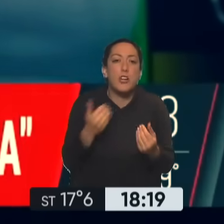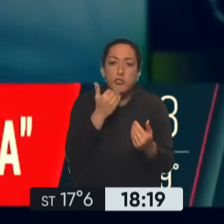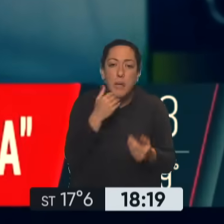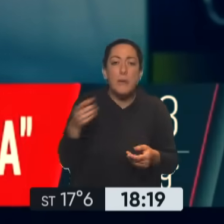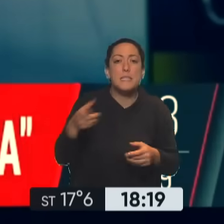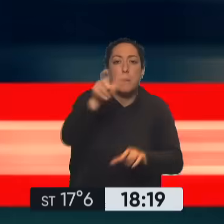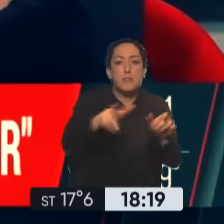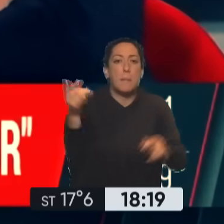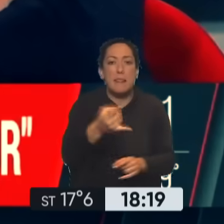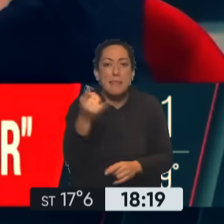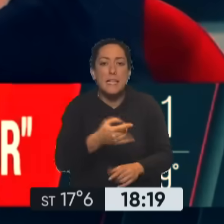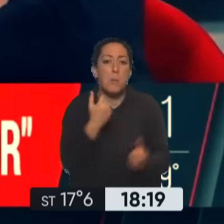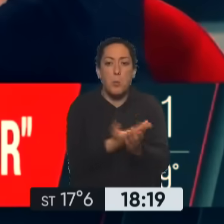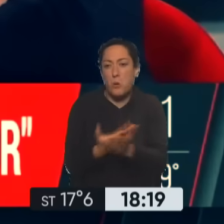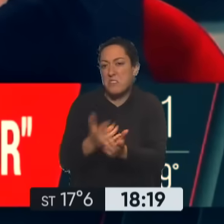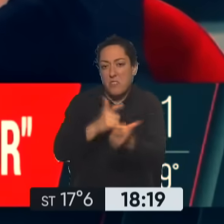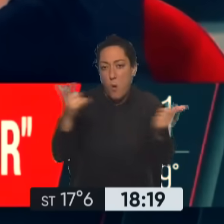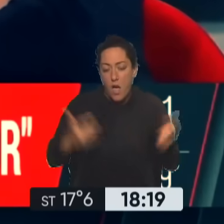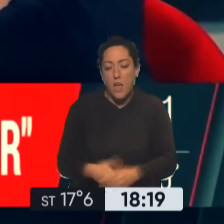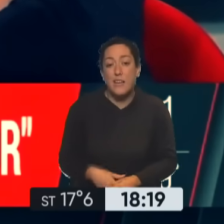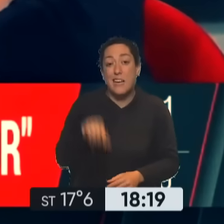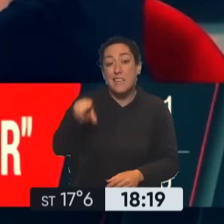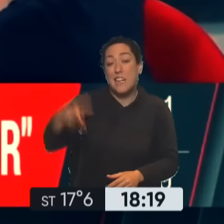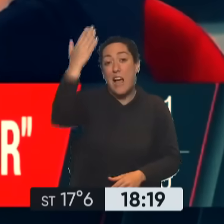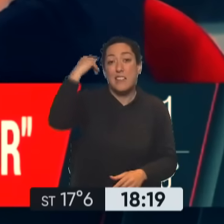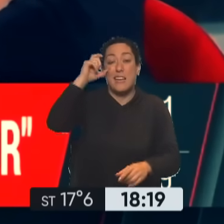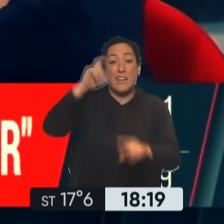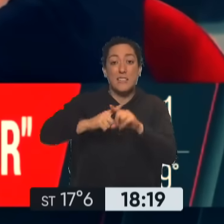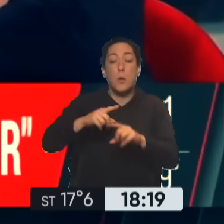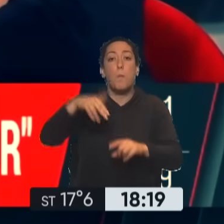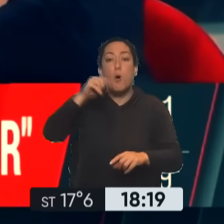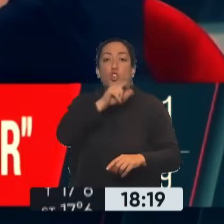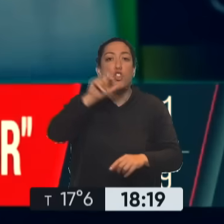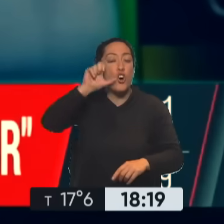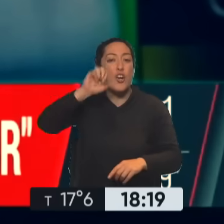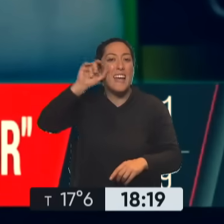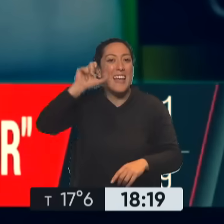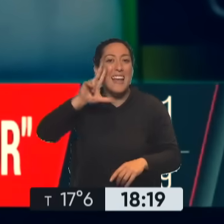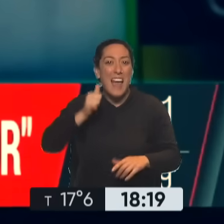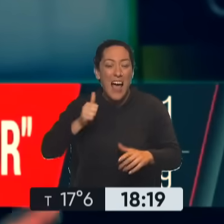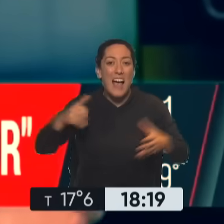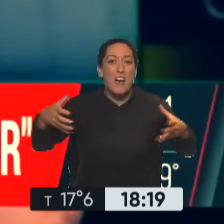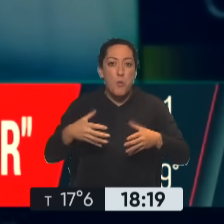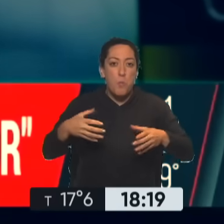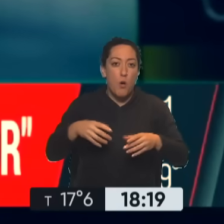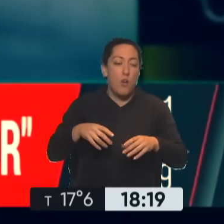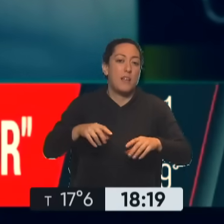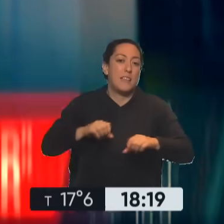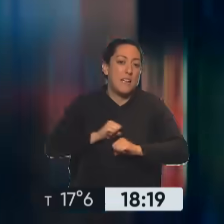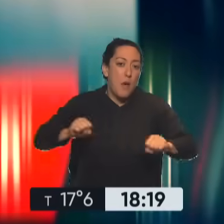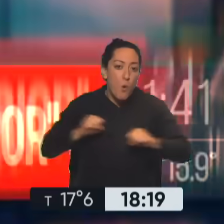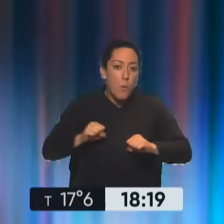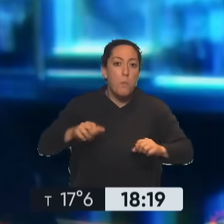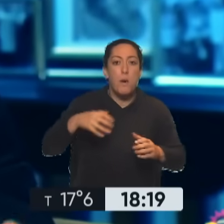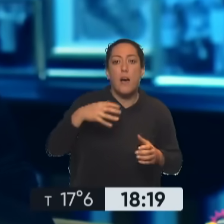tiene propuestas. Ella, digamos, era una montonera tirabombas. O sea, digamos, ha puesto bombas en jardines de